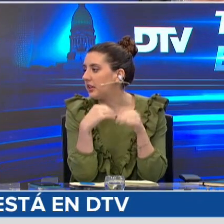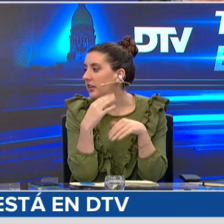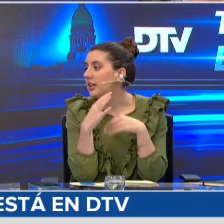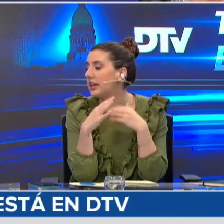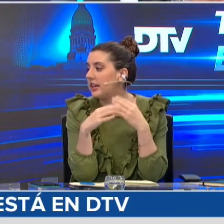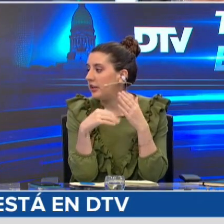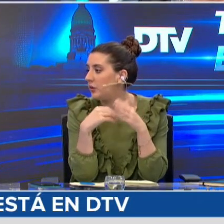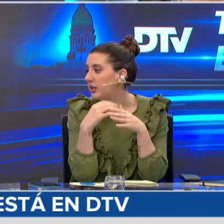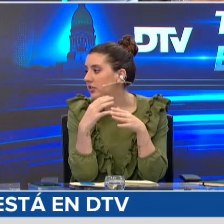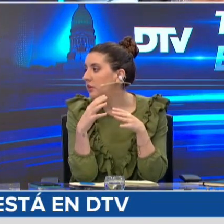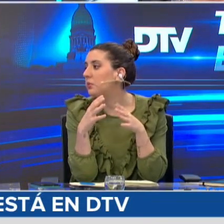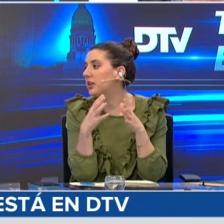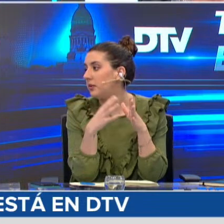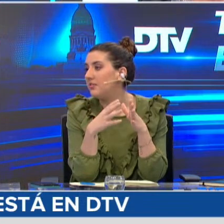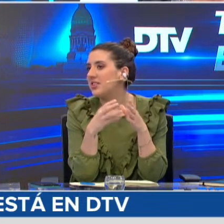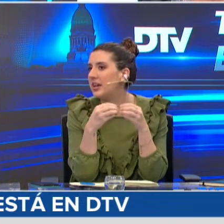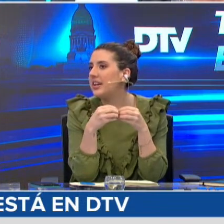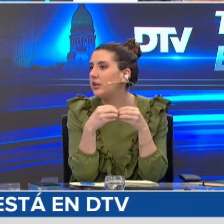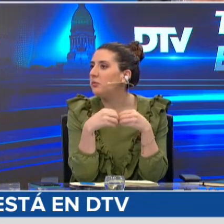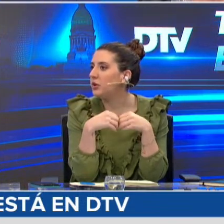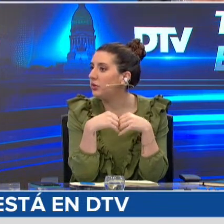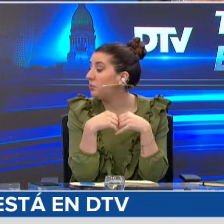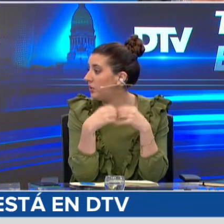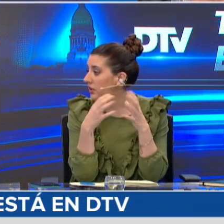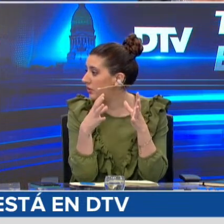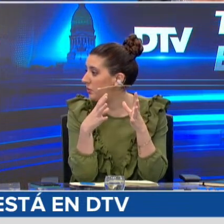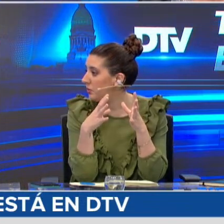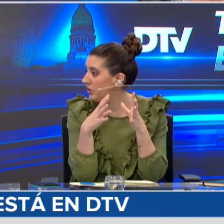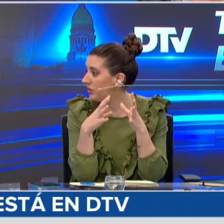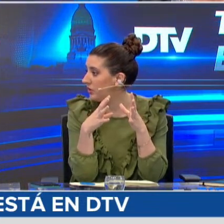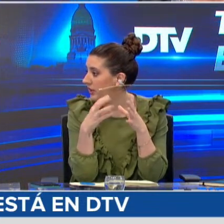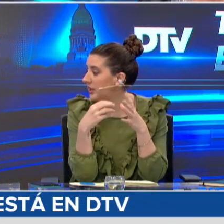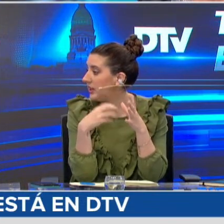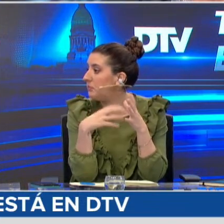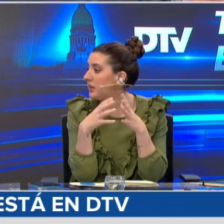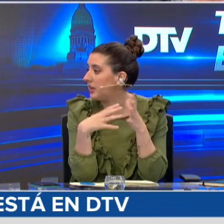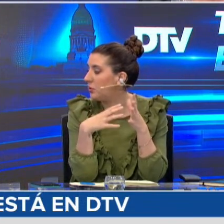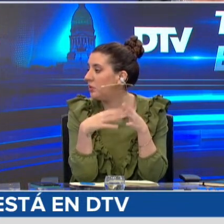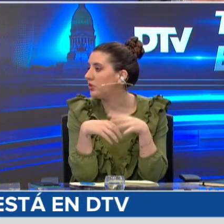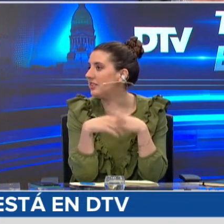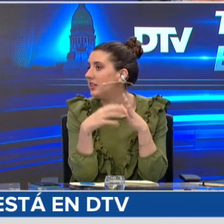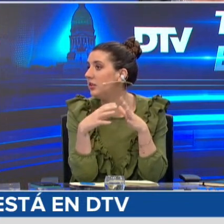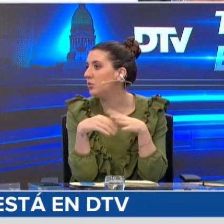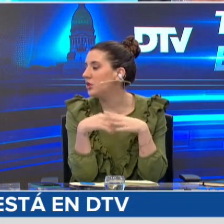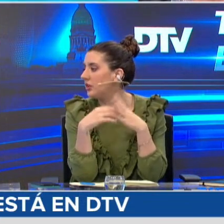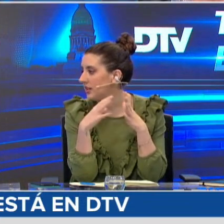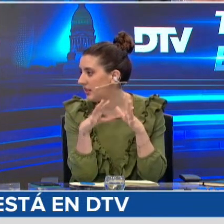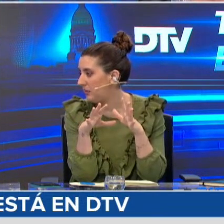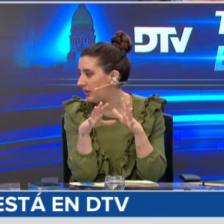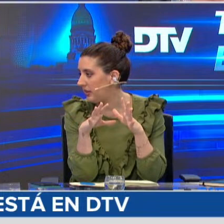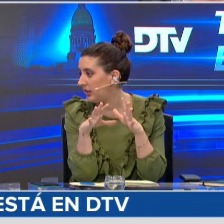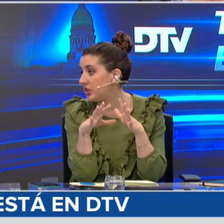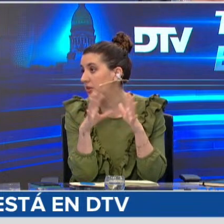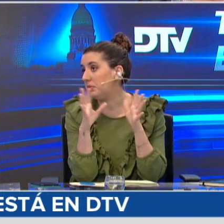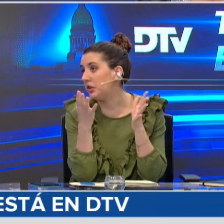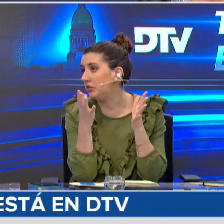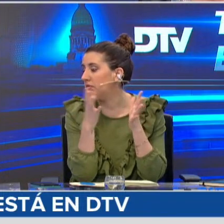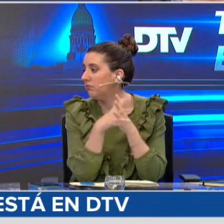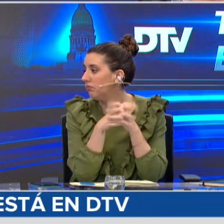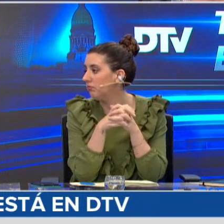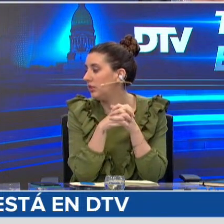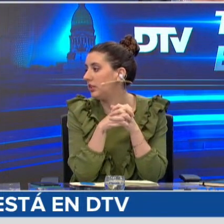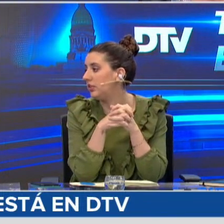es a partir de la renovación, porque se va a quedar con menos diputados, Evolución Radical pierde algunos, así que intuyo que va a ser a partir de allí,